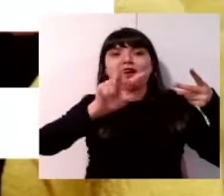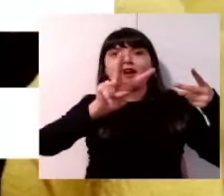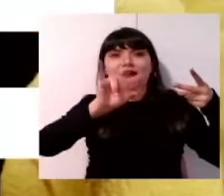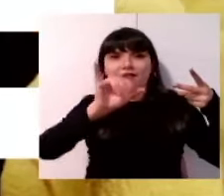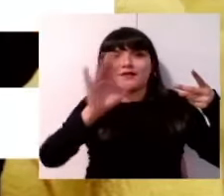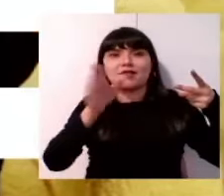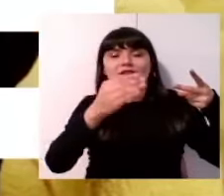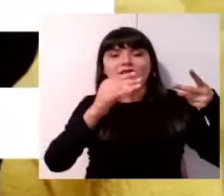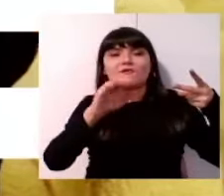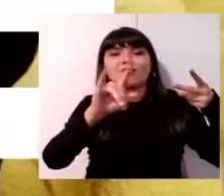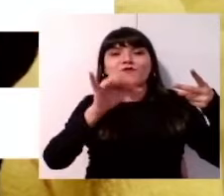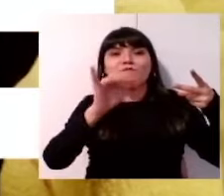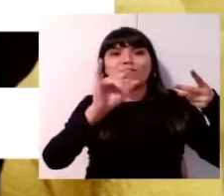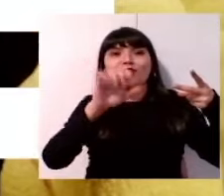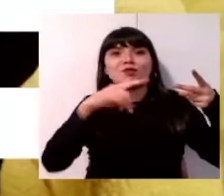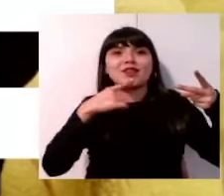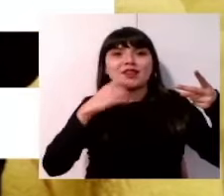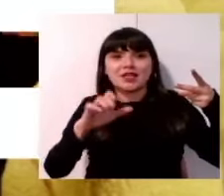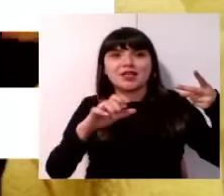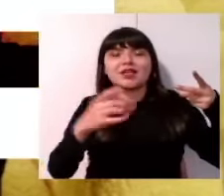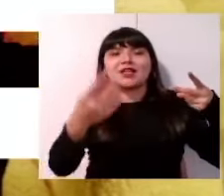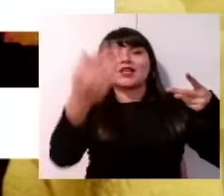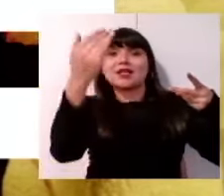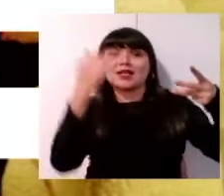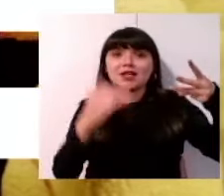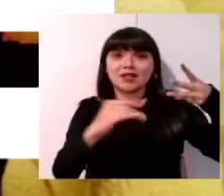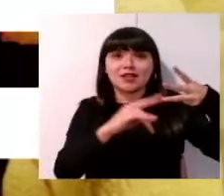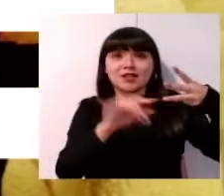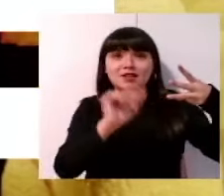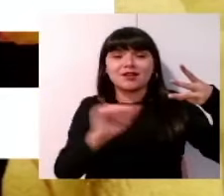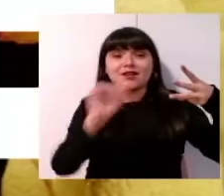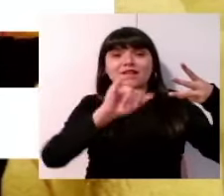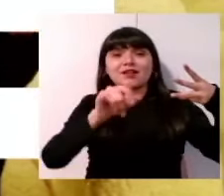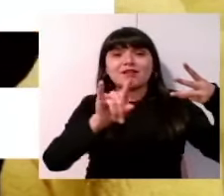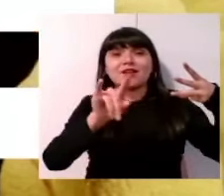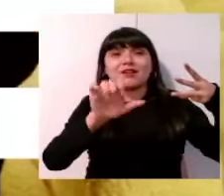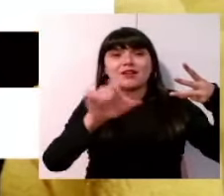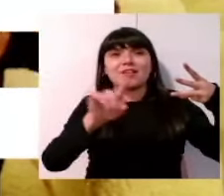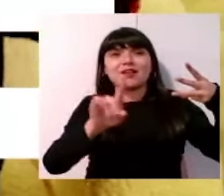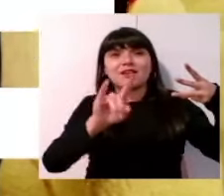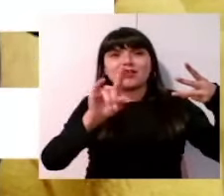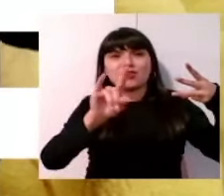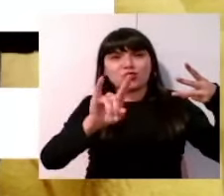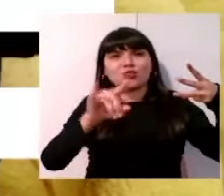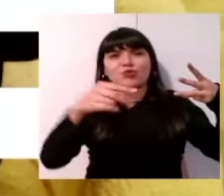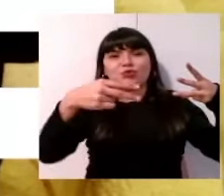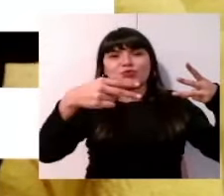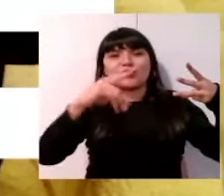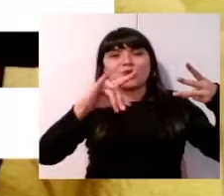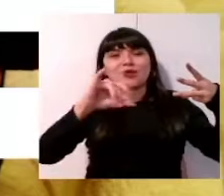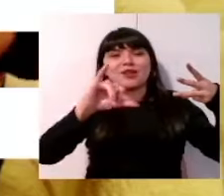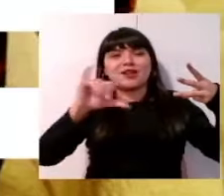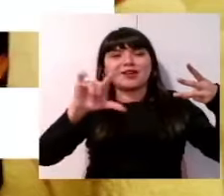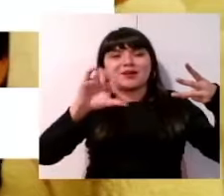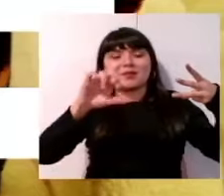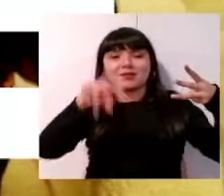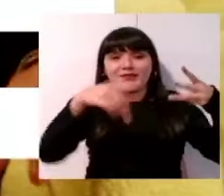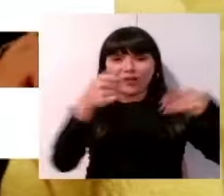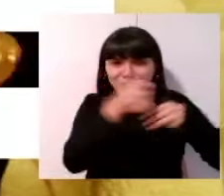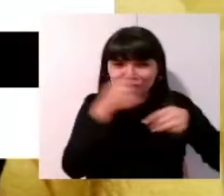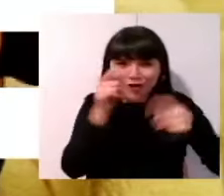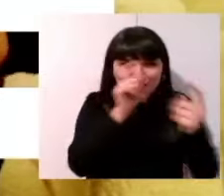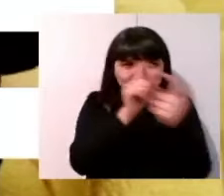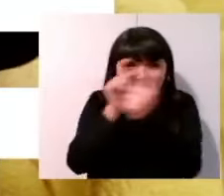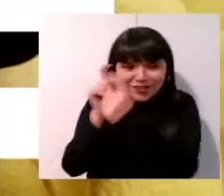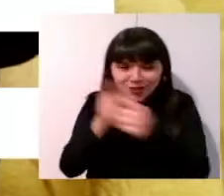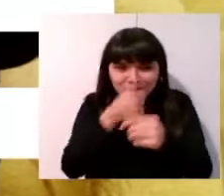Javi Fuentes, me están diciendo. Y Jesús Willy Pan. Así que los vamos a contactar a todos ustedes por interno.